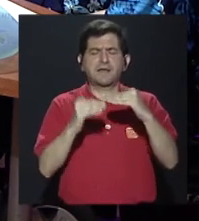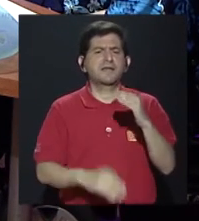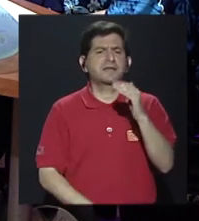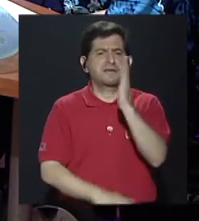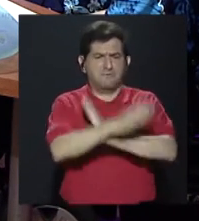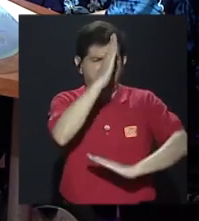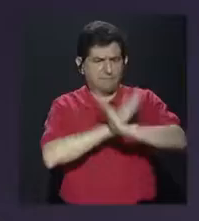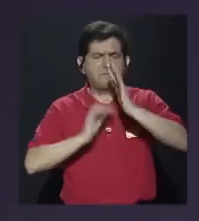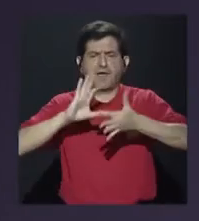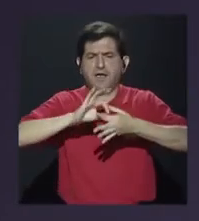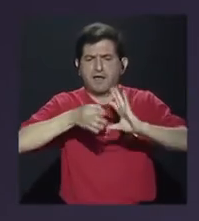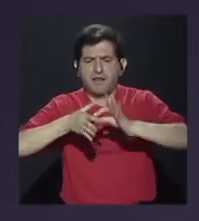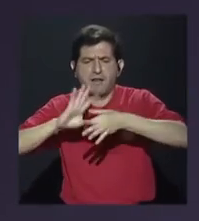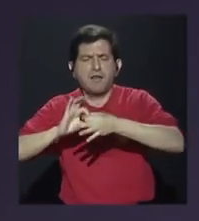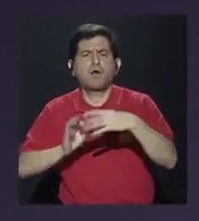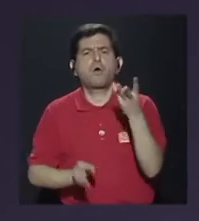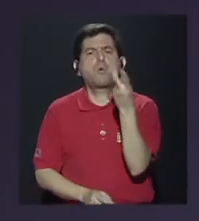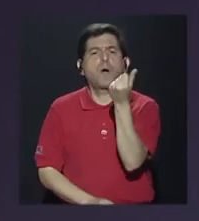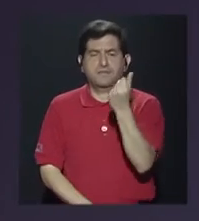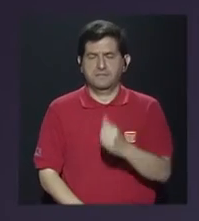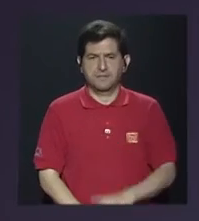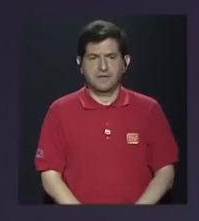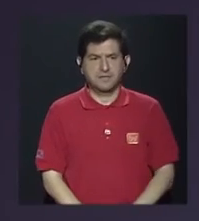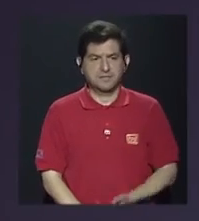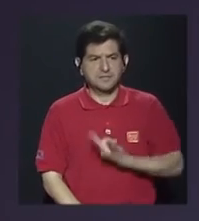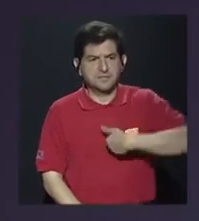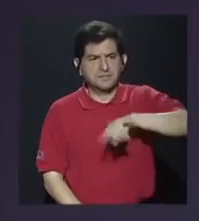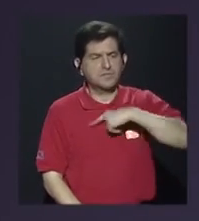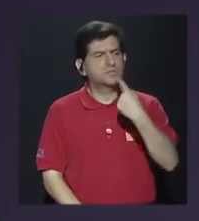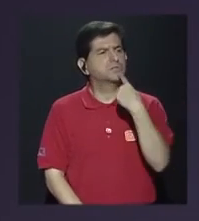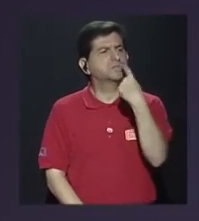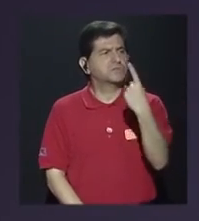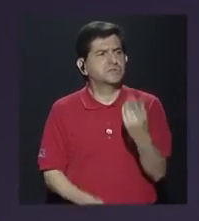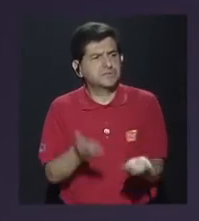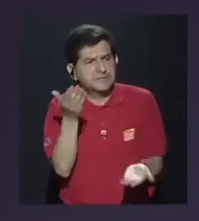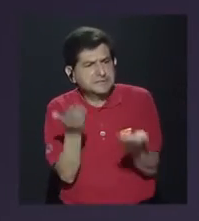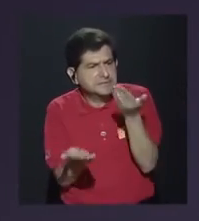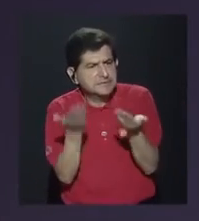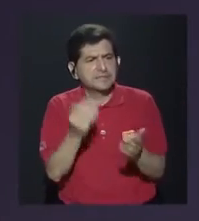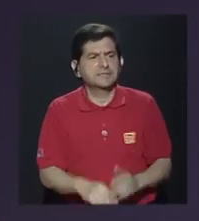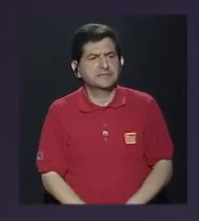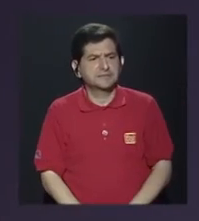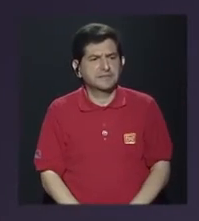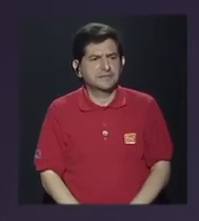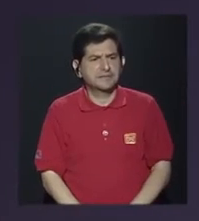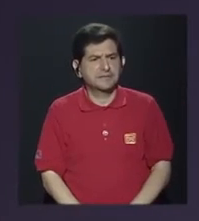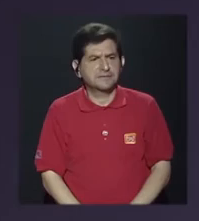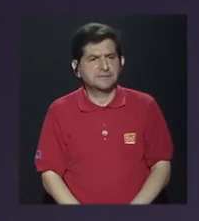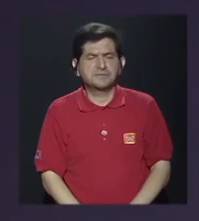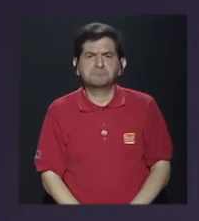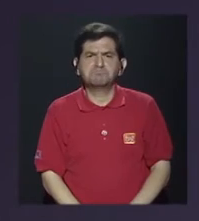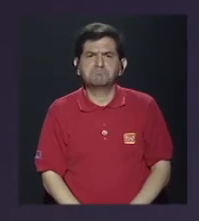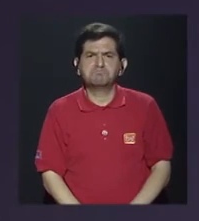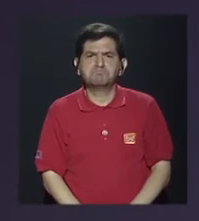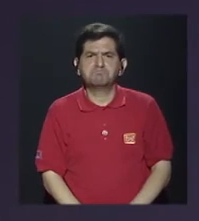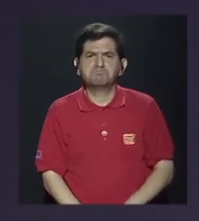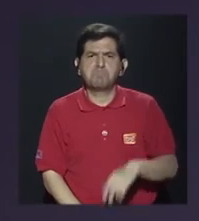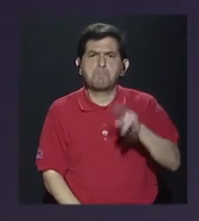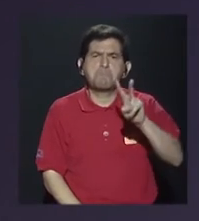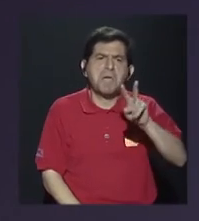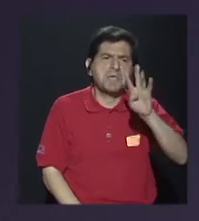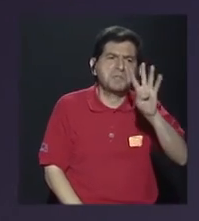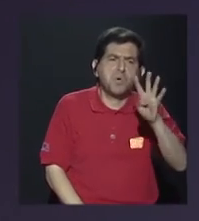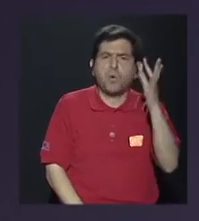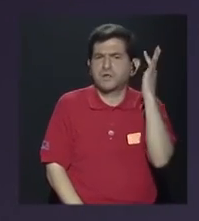nivel paralímpico podemos decir que pueden andar unas